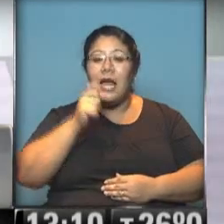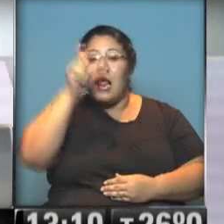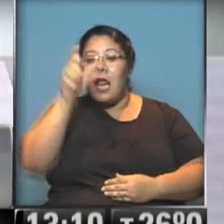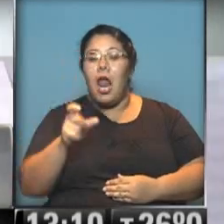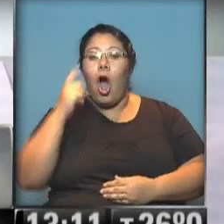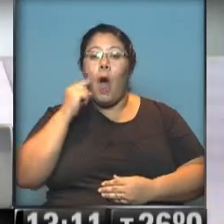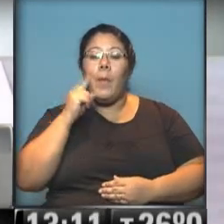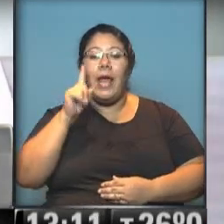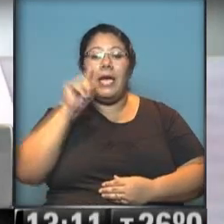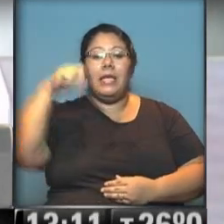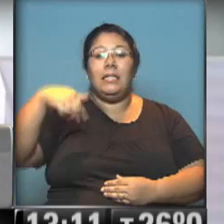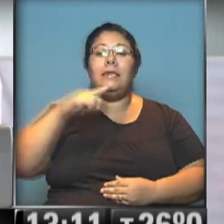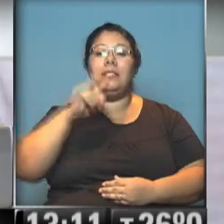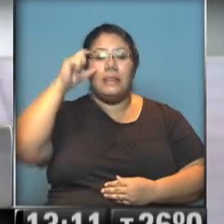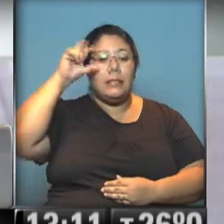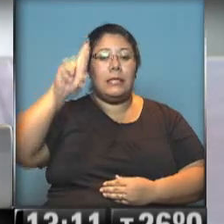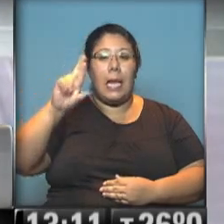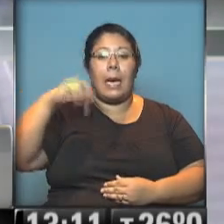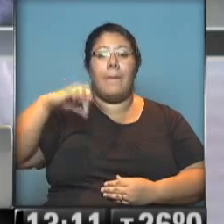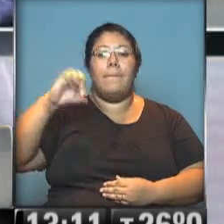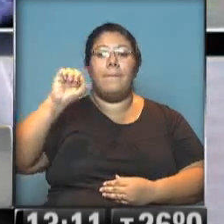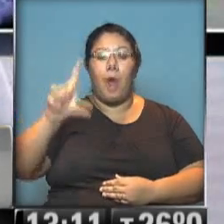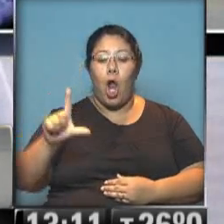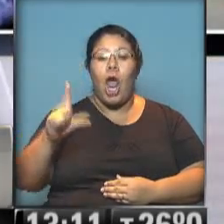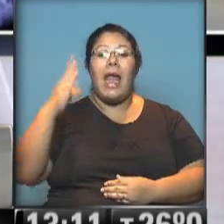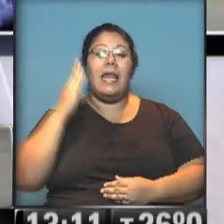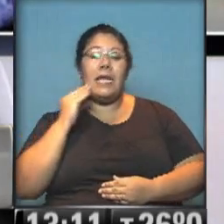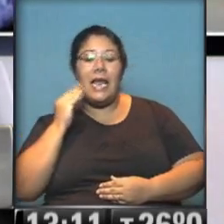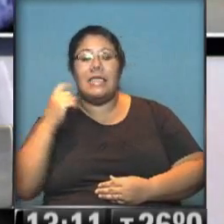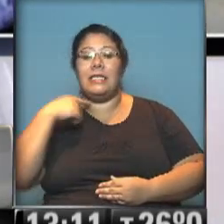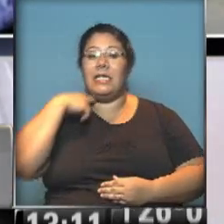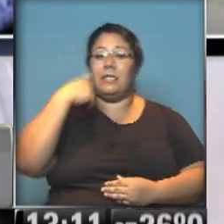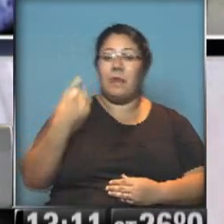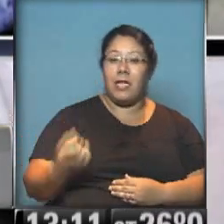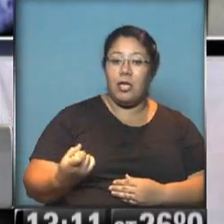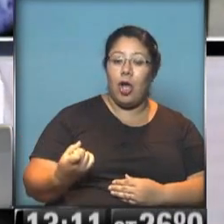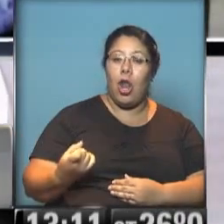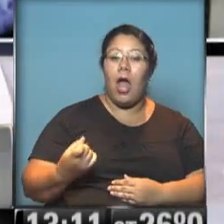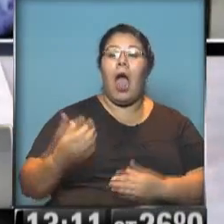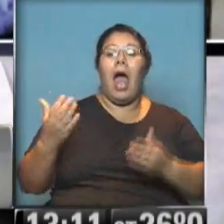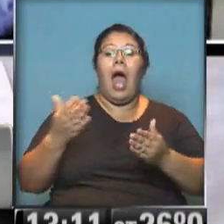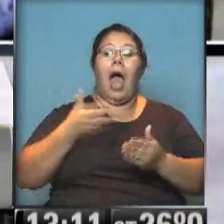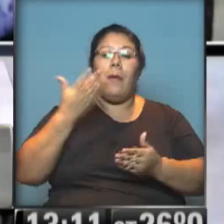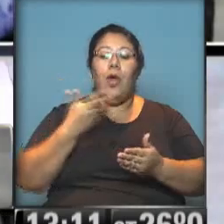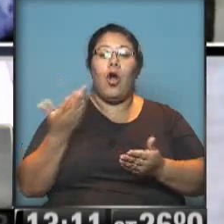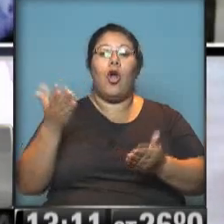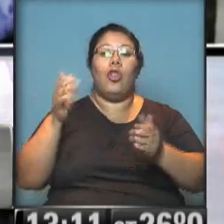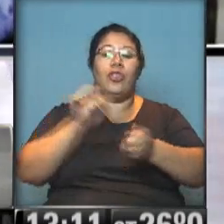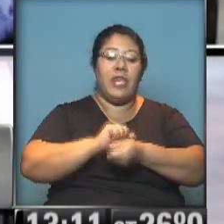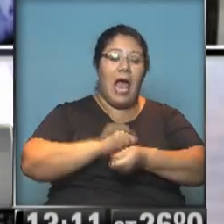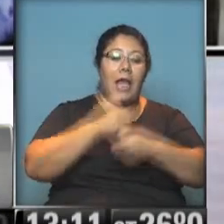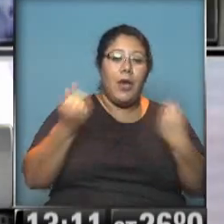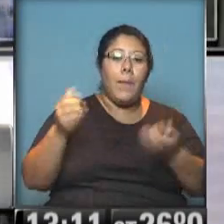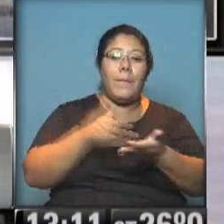mostró los originales los puso en inglés en castellano habló con el wall stree journal o compaginado se noble incluso hay comunicación